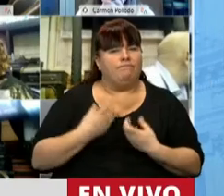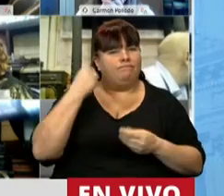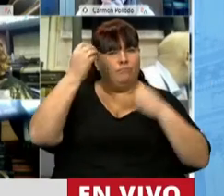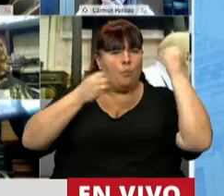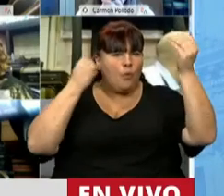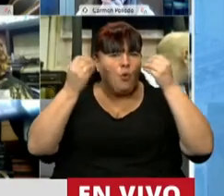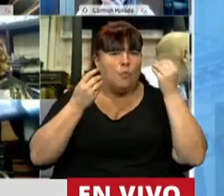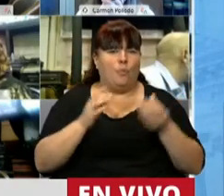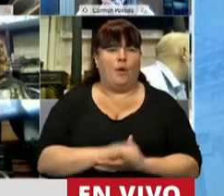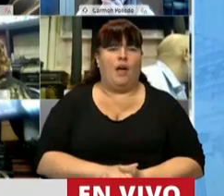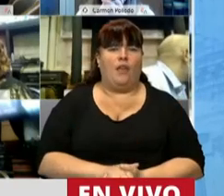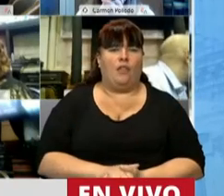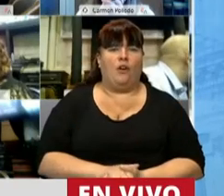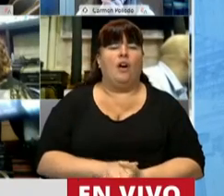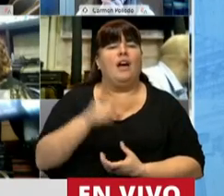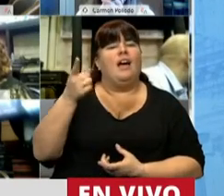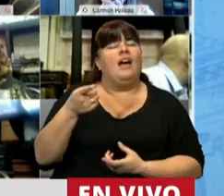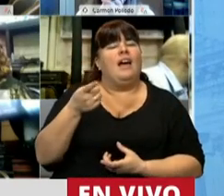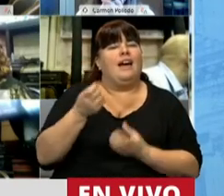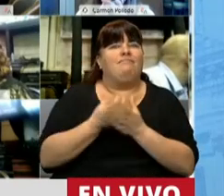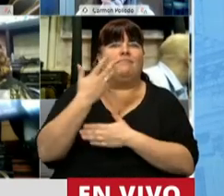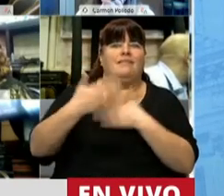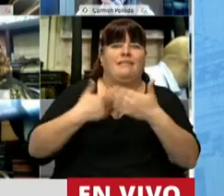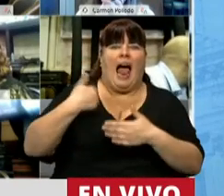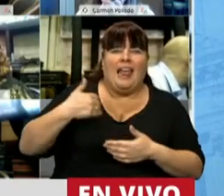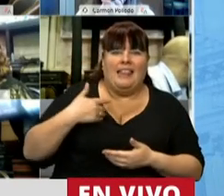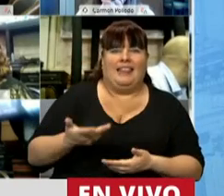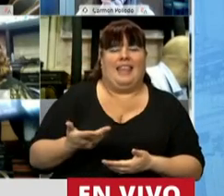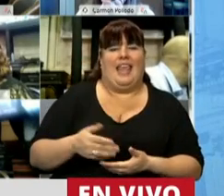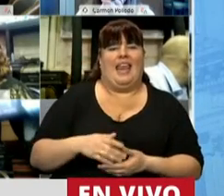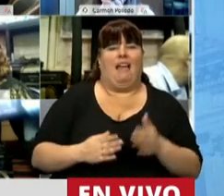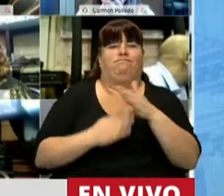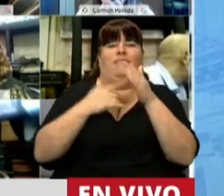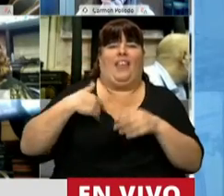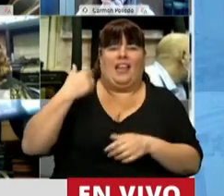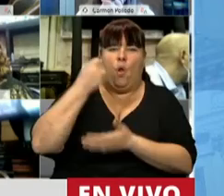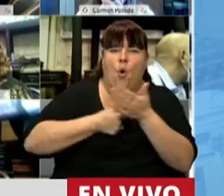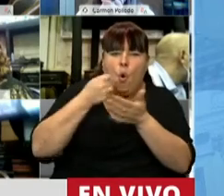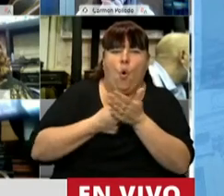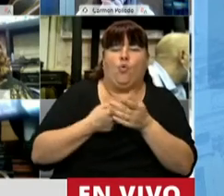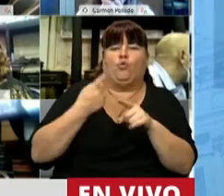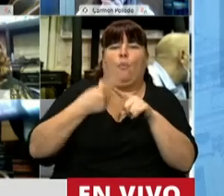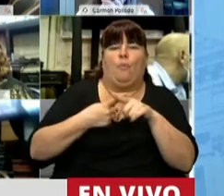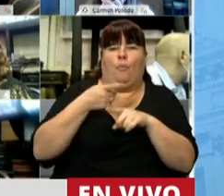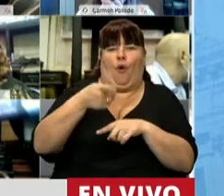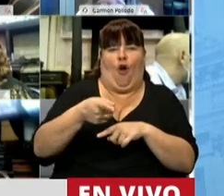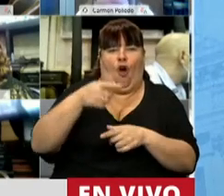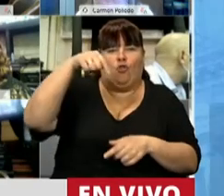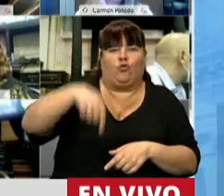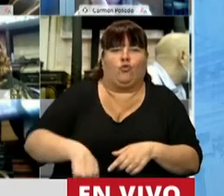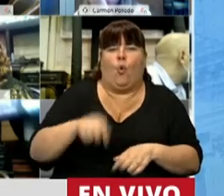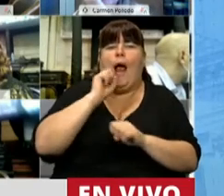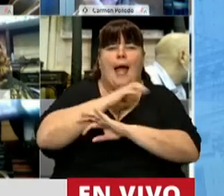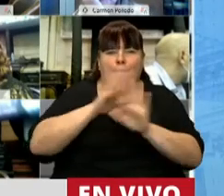decir, los forjadores de la Argentina, los padres de la patria que estuvieron luchando por ese sur